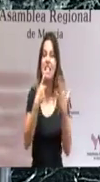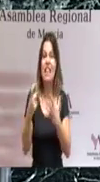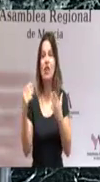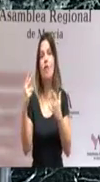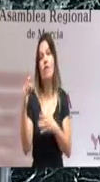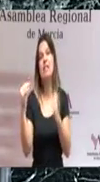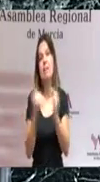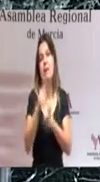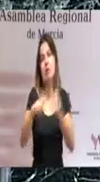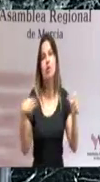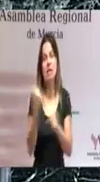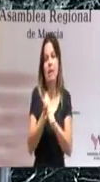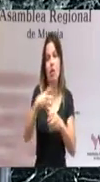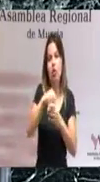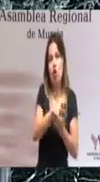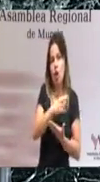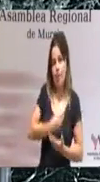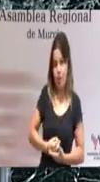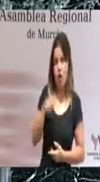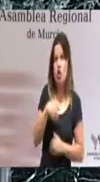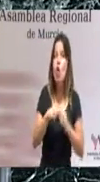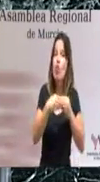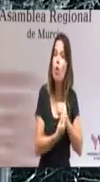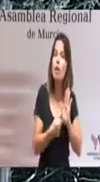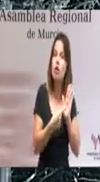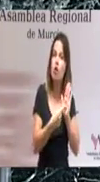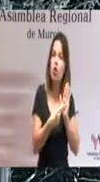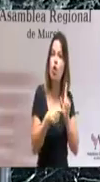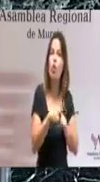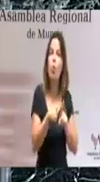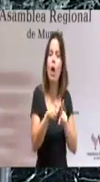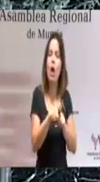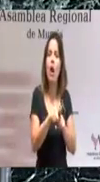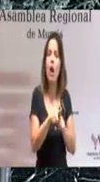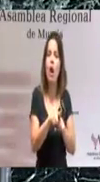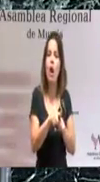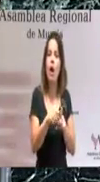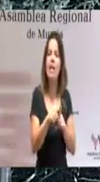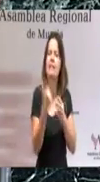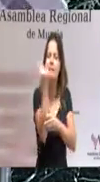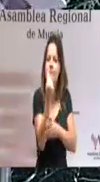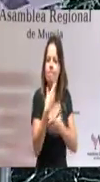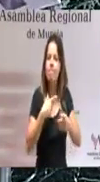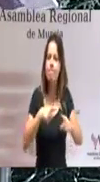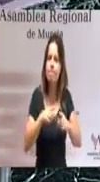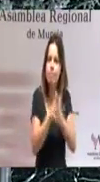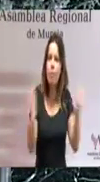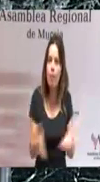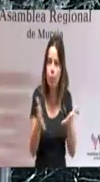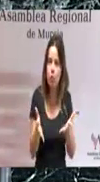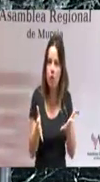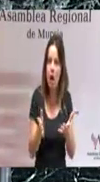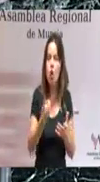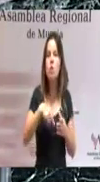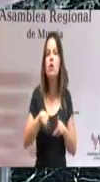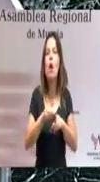personas ocupadas en la región de Murcia. Este es el documento que diseña, dirige e impulsa nuestra